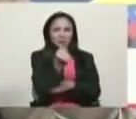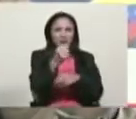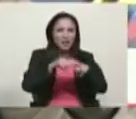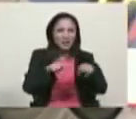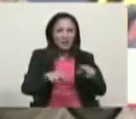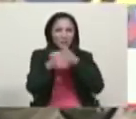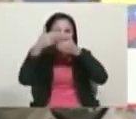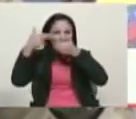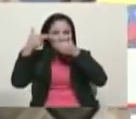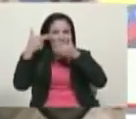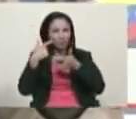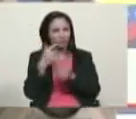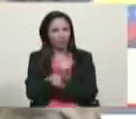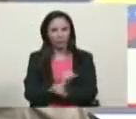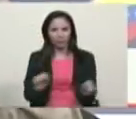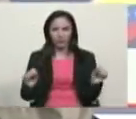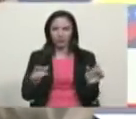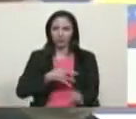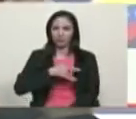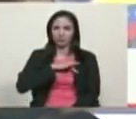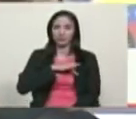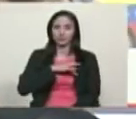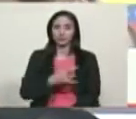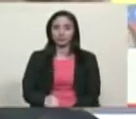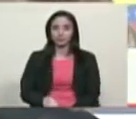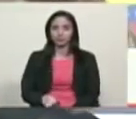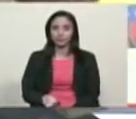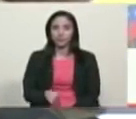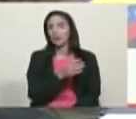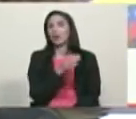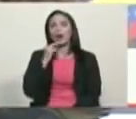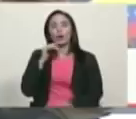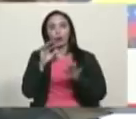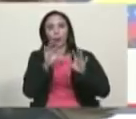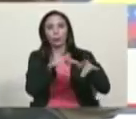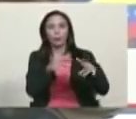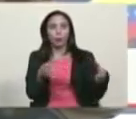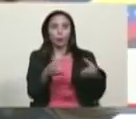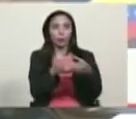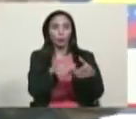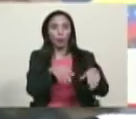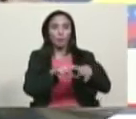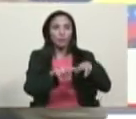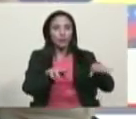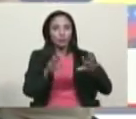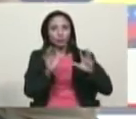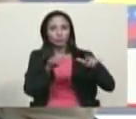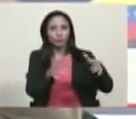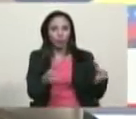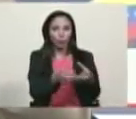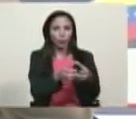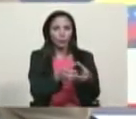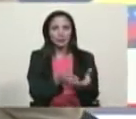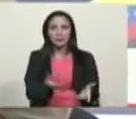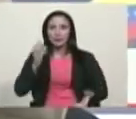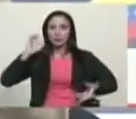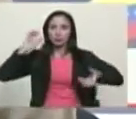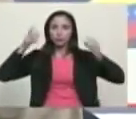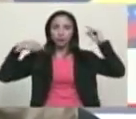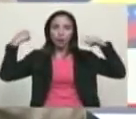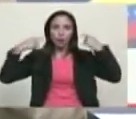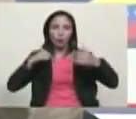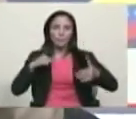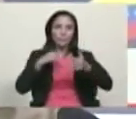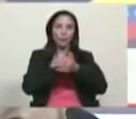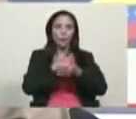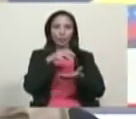cree. Ahora lo dirigen a un segmento de la población para estimular la locura, el golpismo,